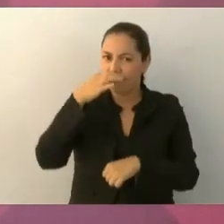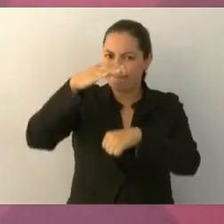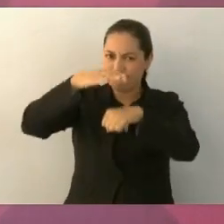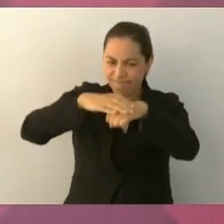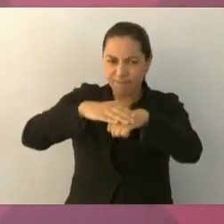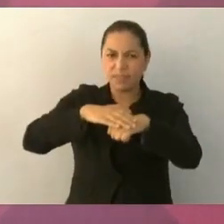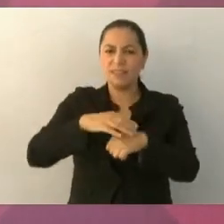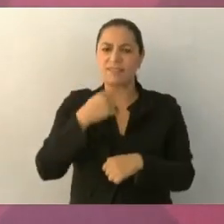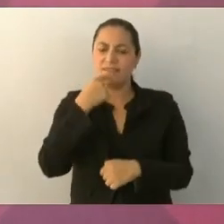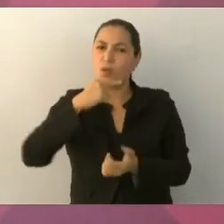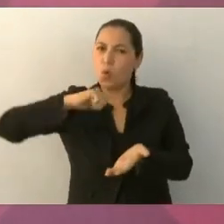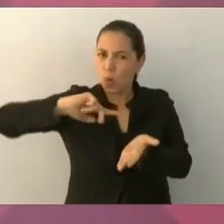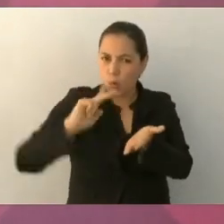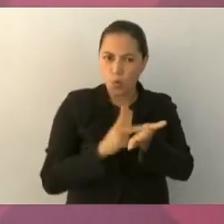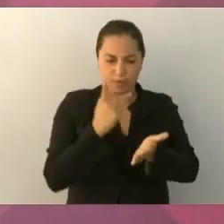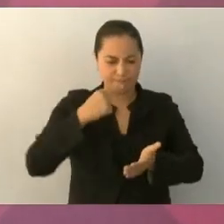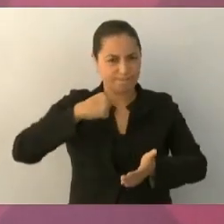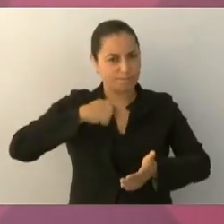ese compromiso